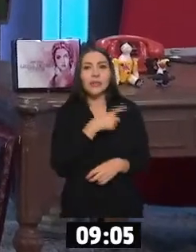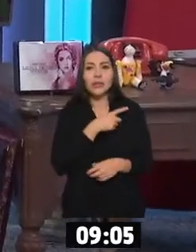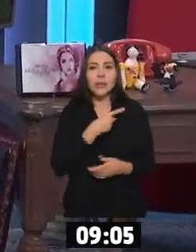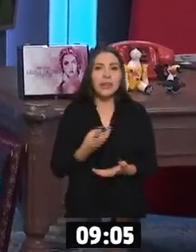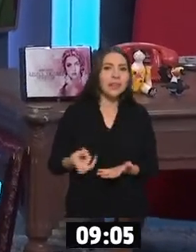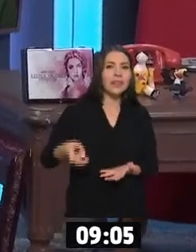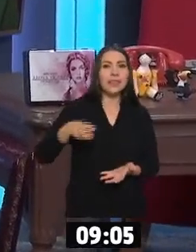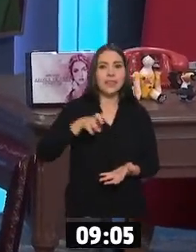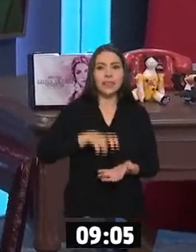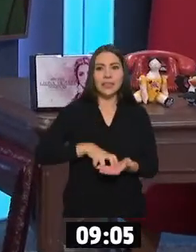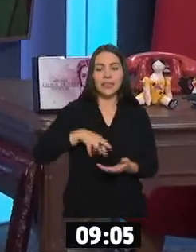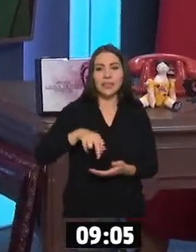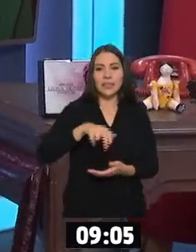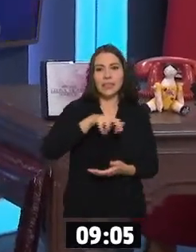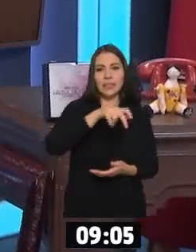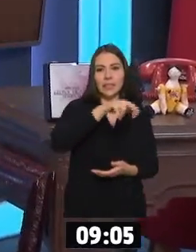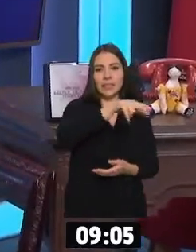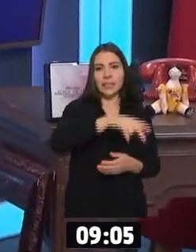Sí, andó.